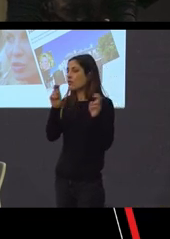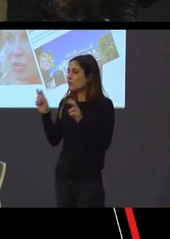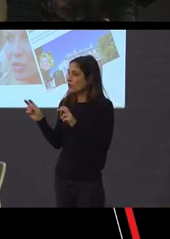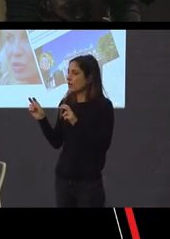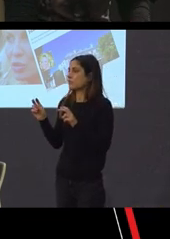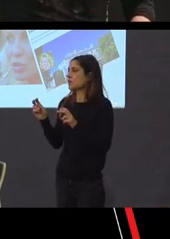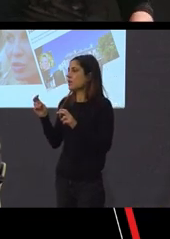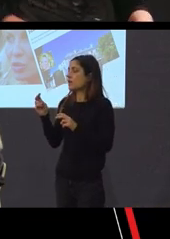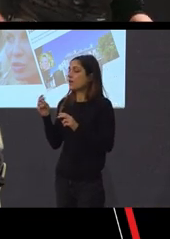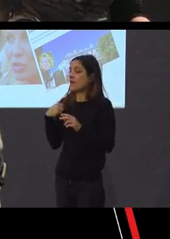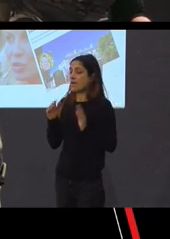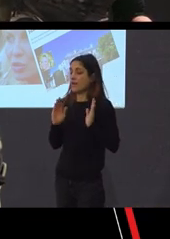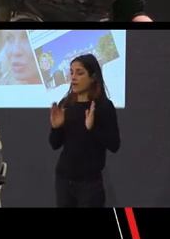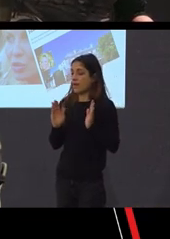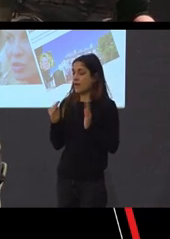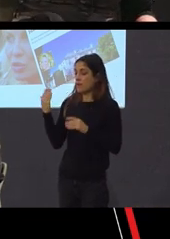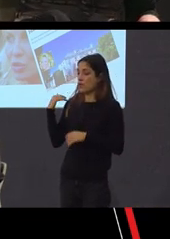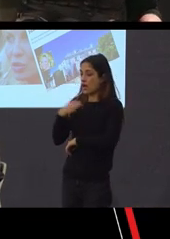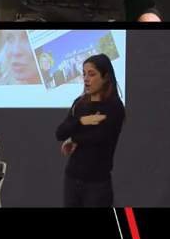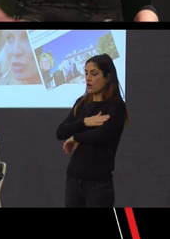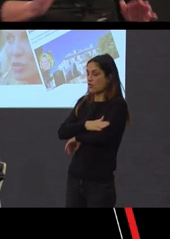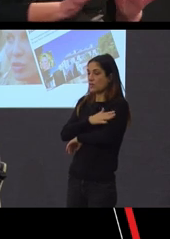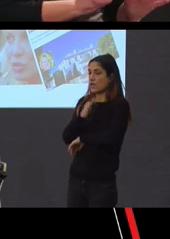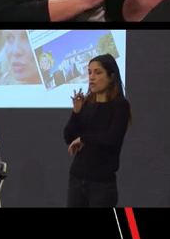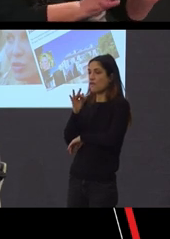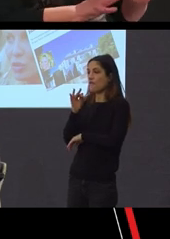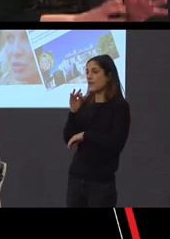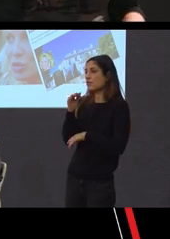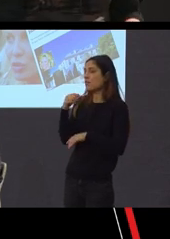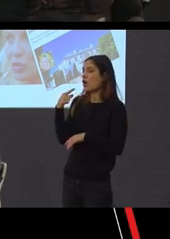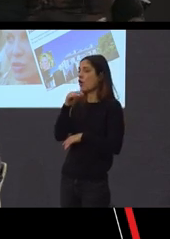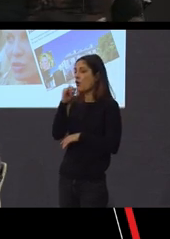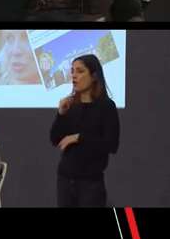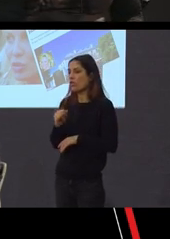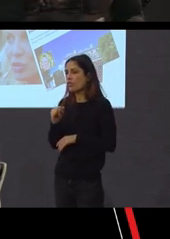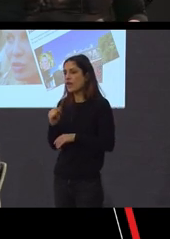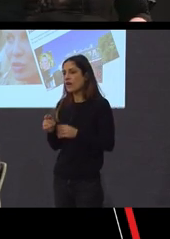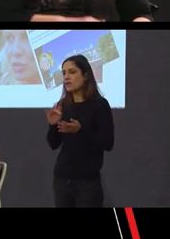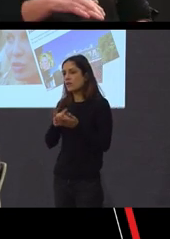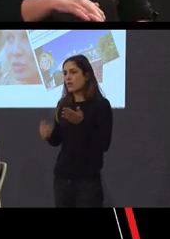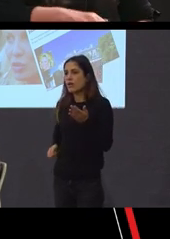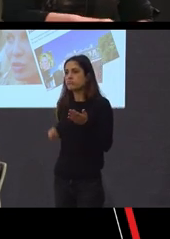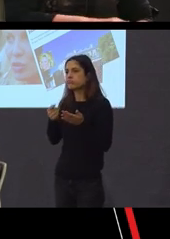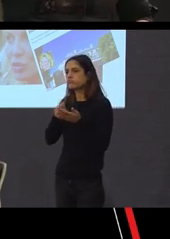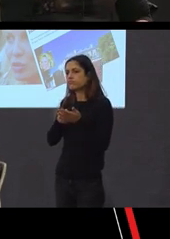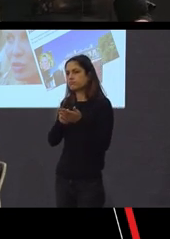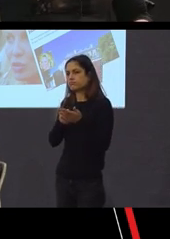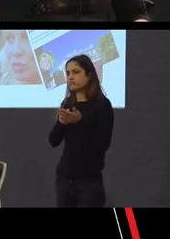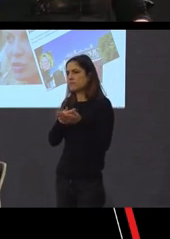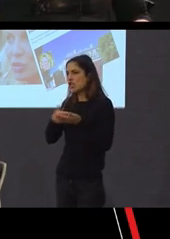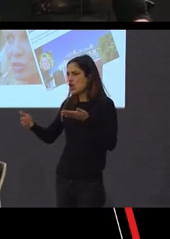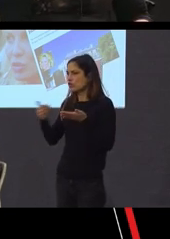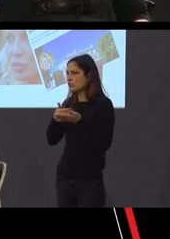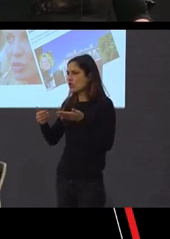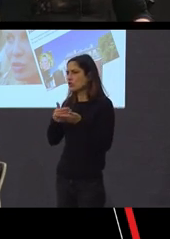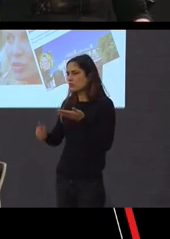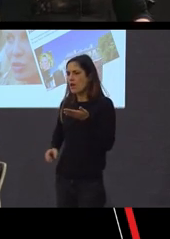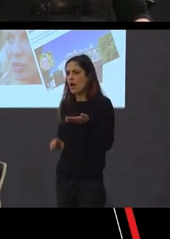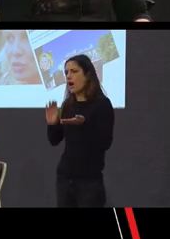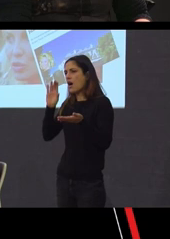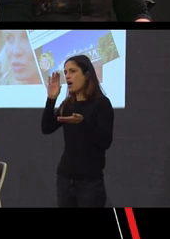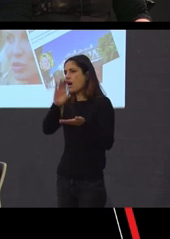o goberno de Felipe González lle pagaba unhas cantidades millonarias en B a Juan